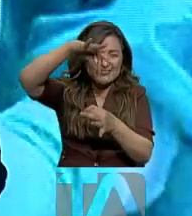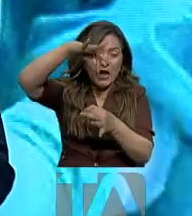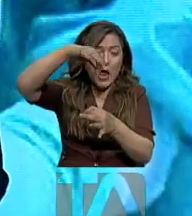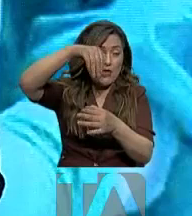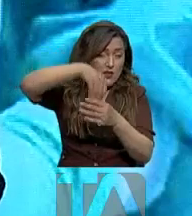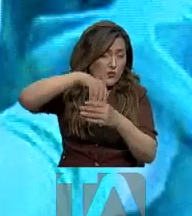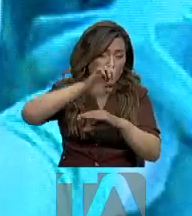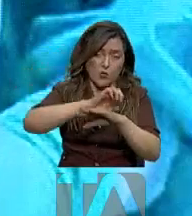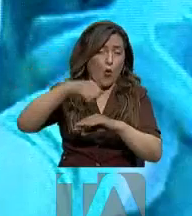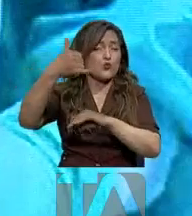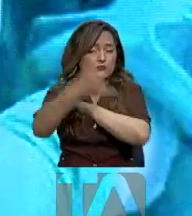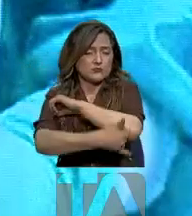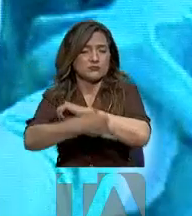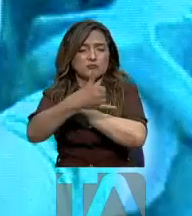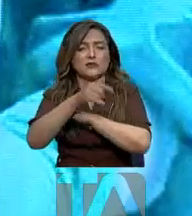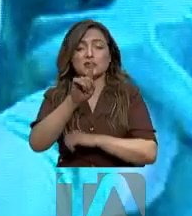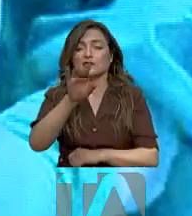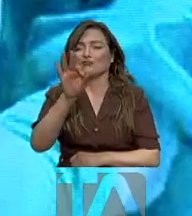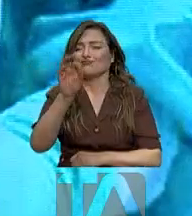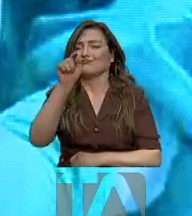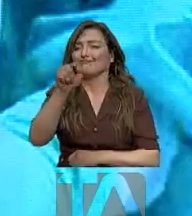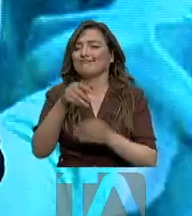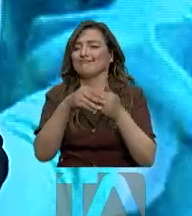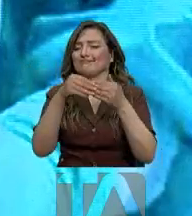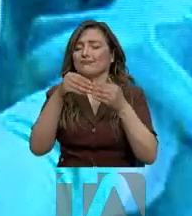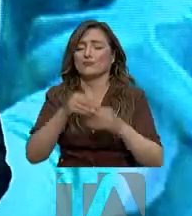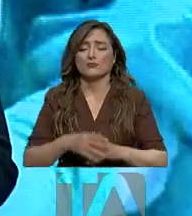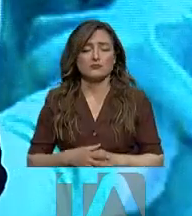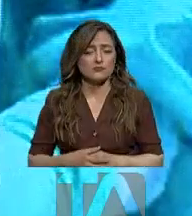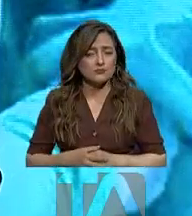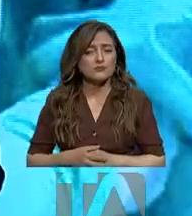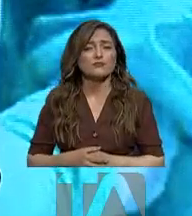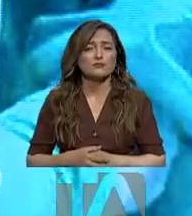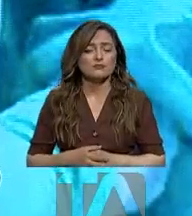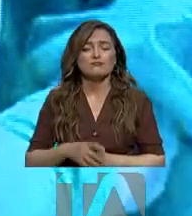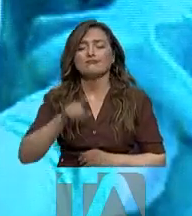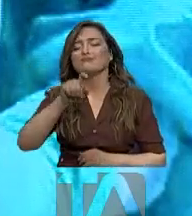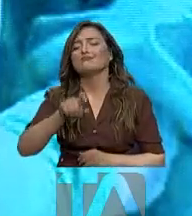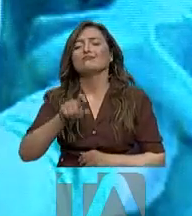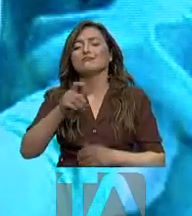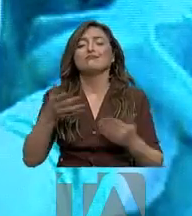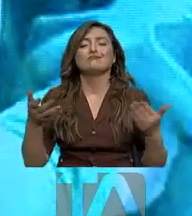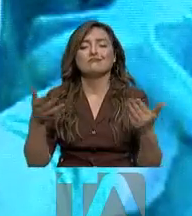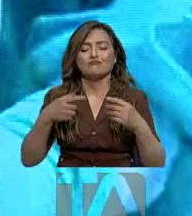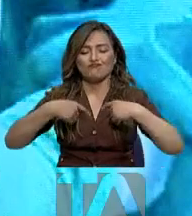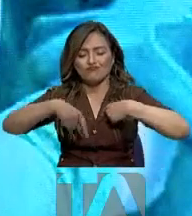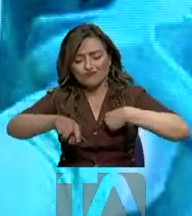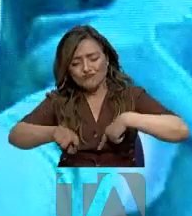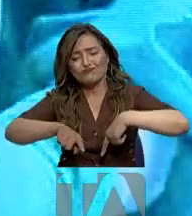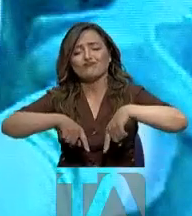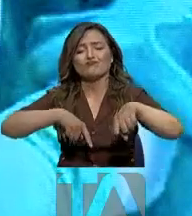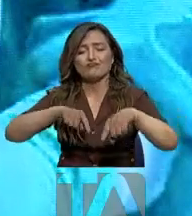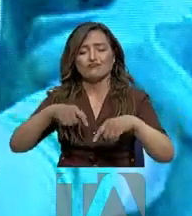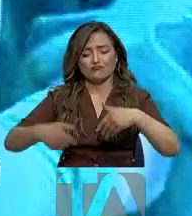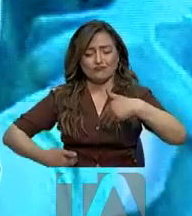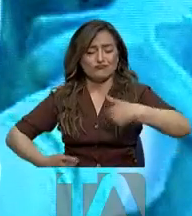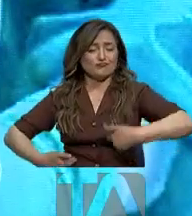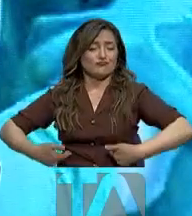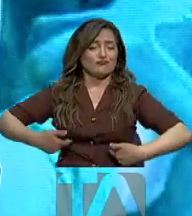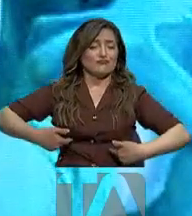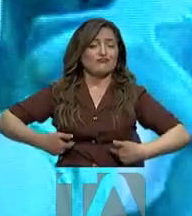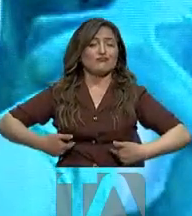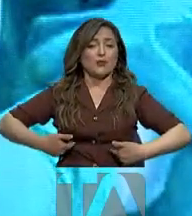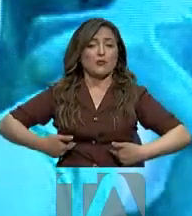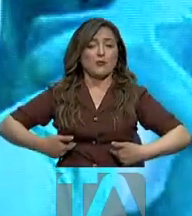alcanza hasta 190 mil dólares a esto agreguemos que se requiere una amplia logística pues los órganos deben